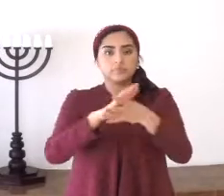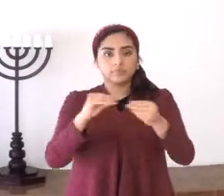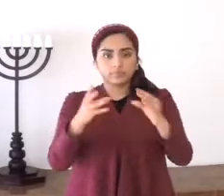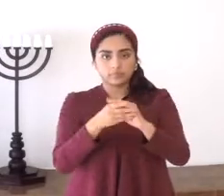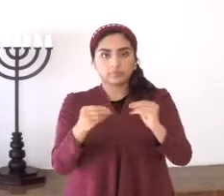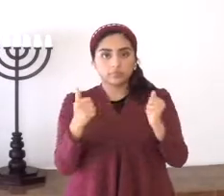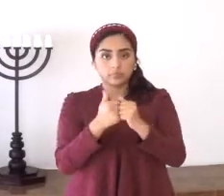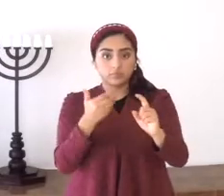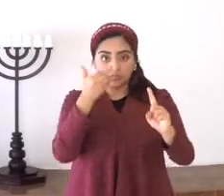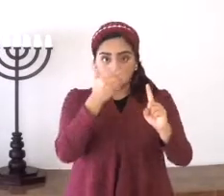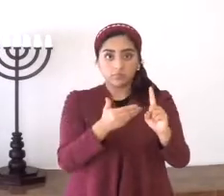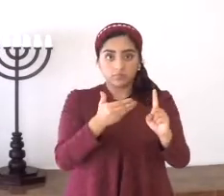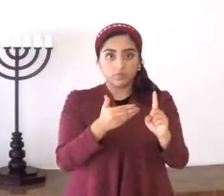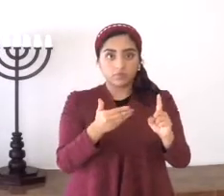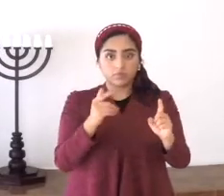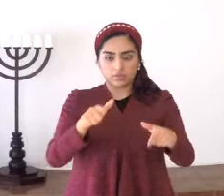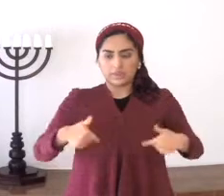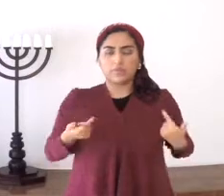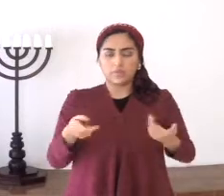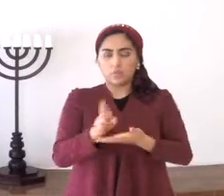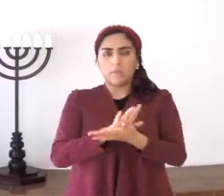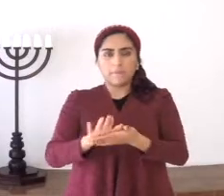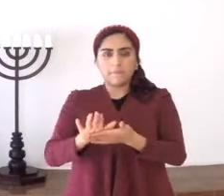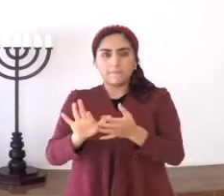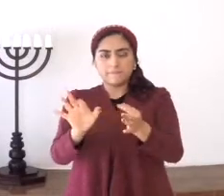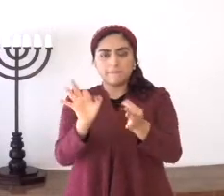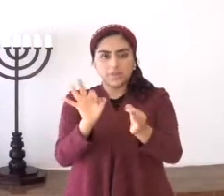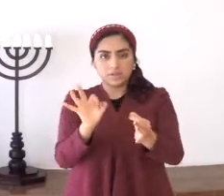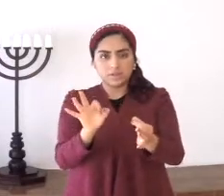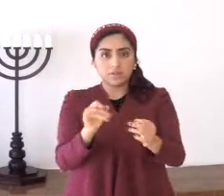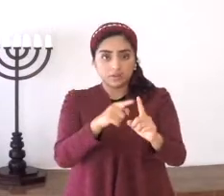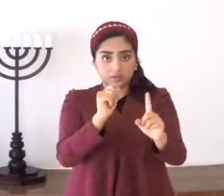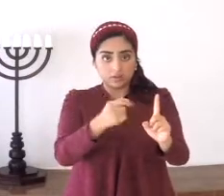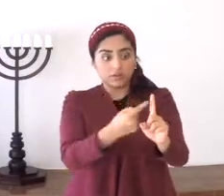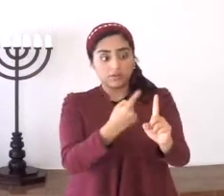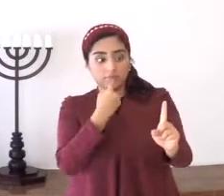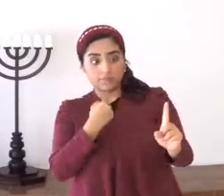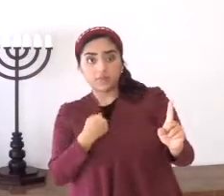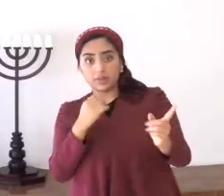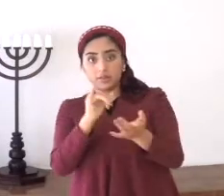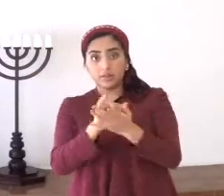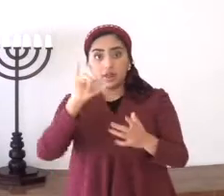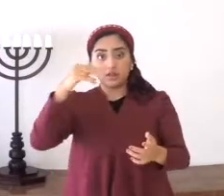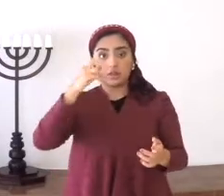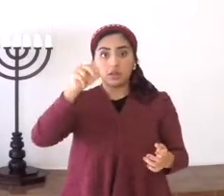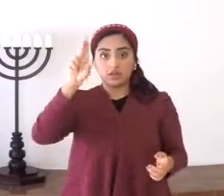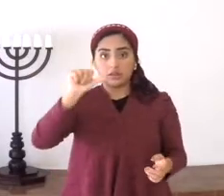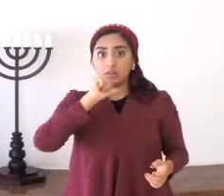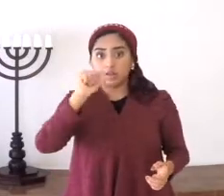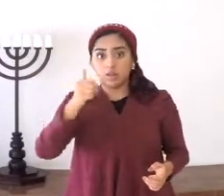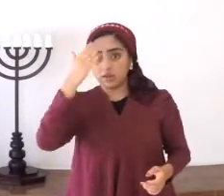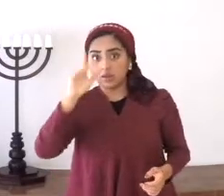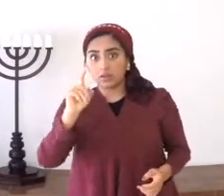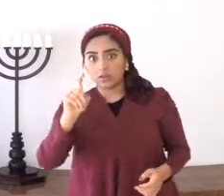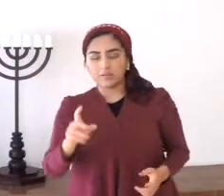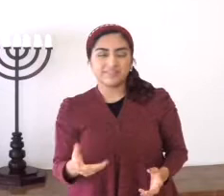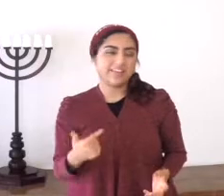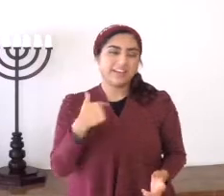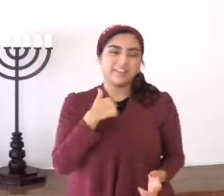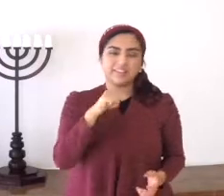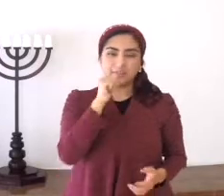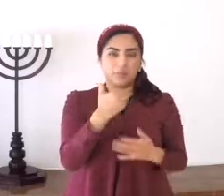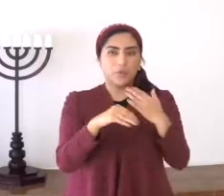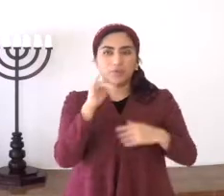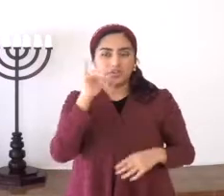excelente testimonio, hablar con su testimonio, un pecable, intachable? ¿Me puede decir a mí que Yahshua no es